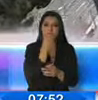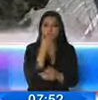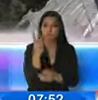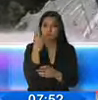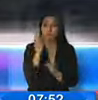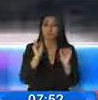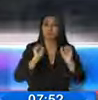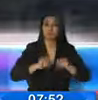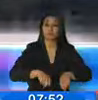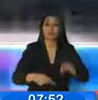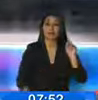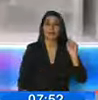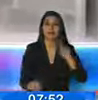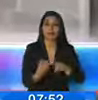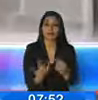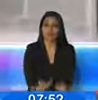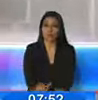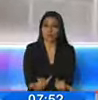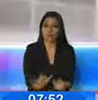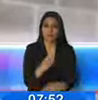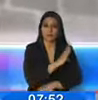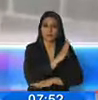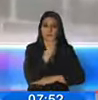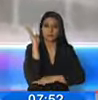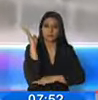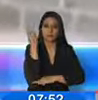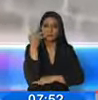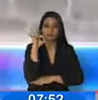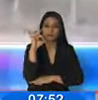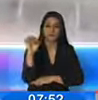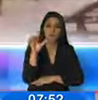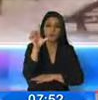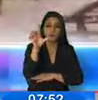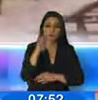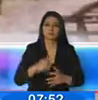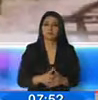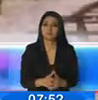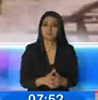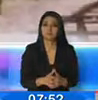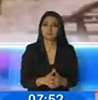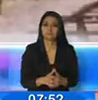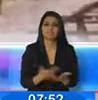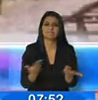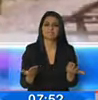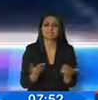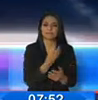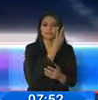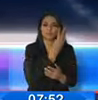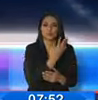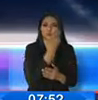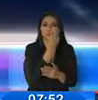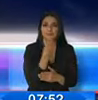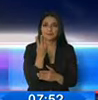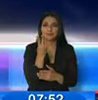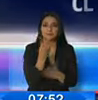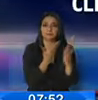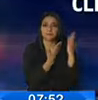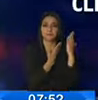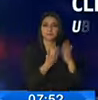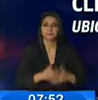posible hacerla hasta el mediodía de este miércoles 19 de julio. Solo tiene que ingresar a la página